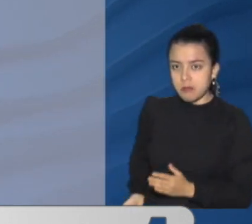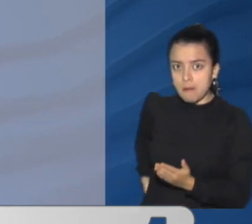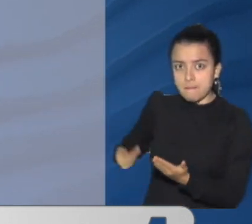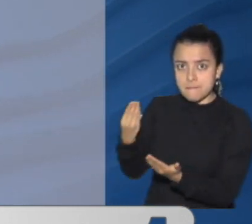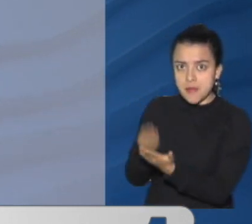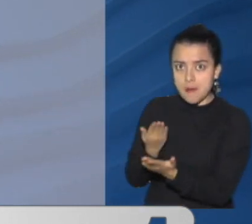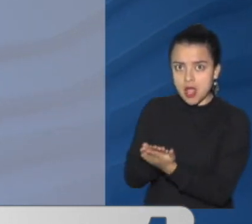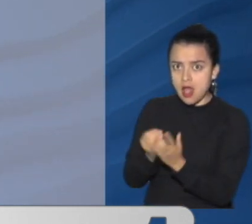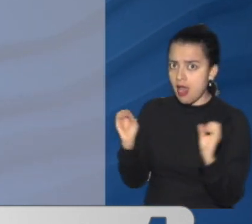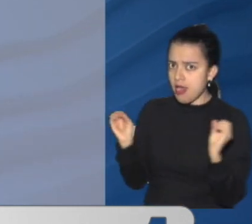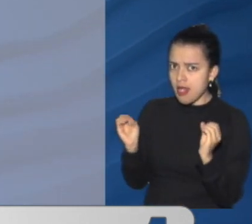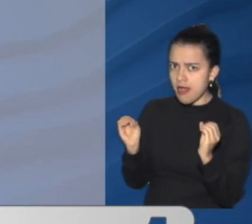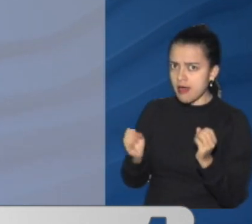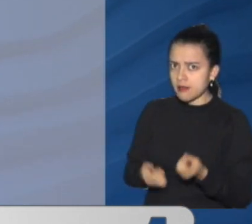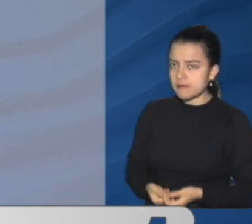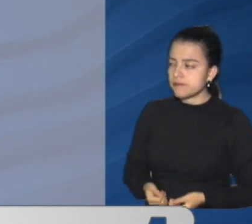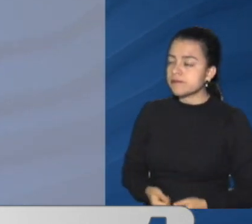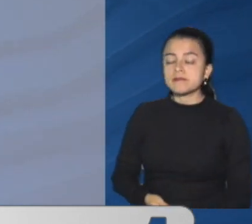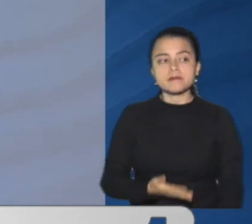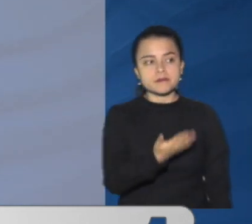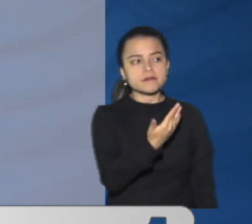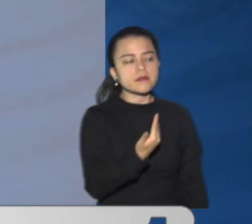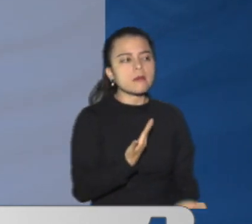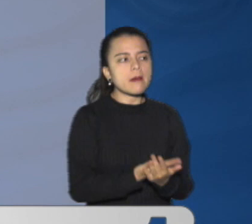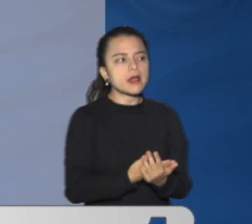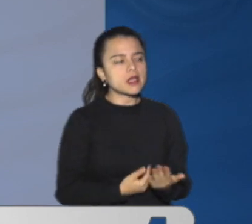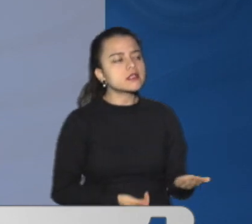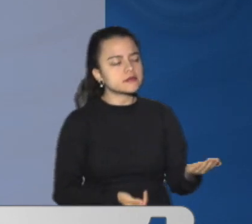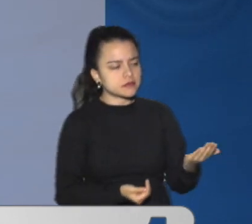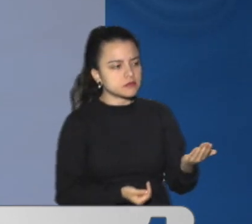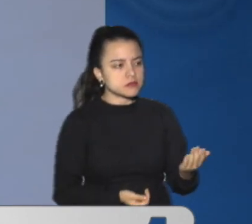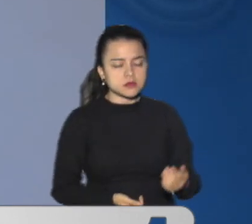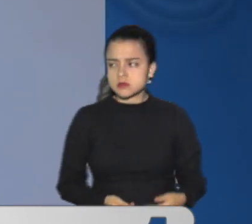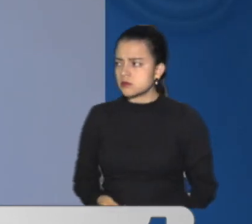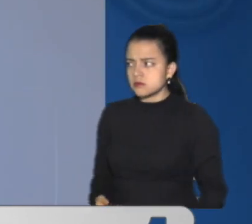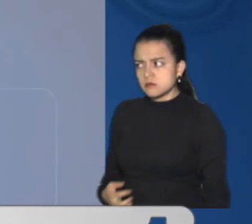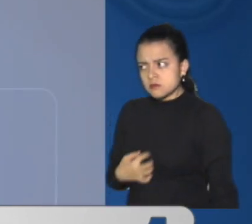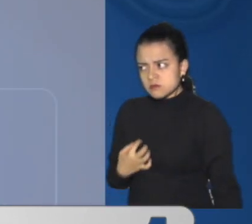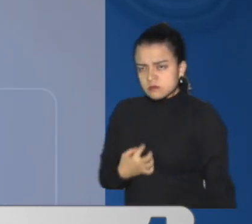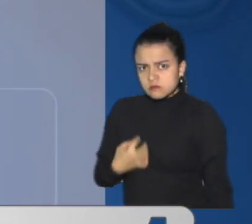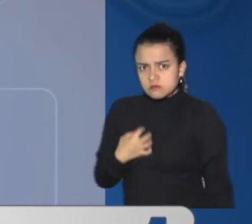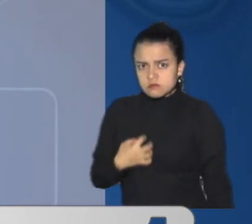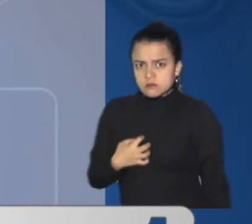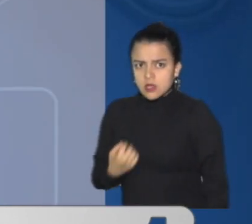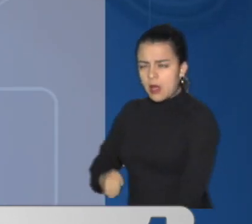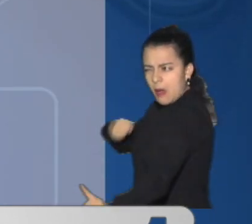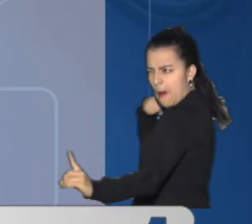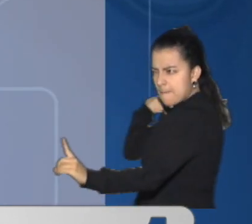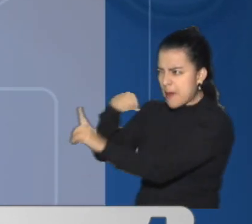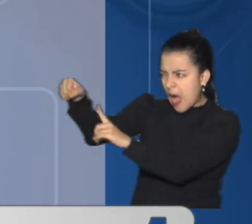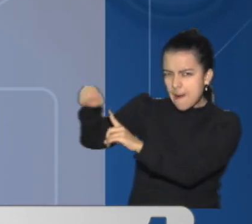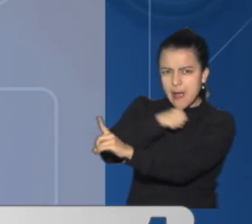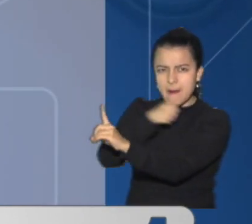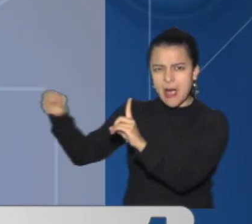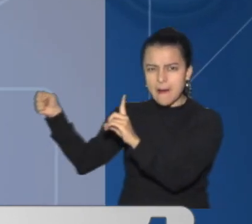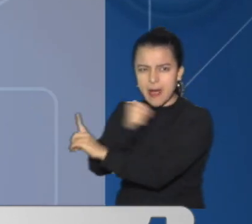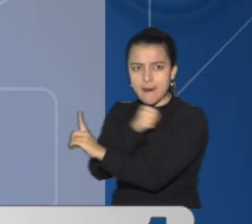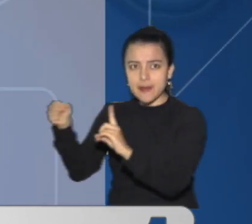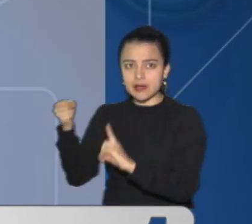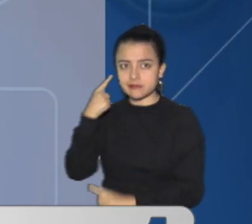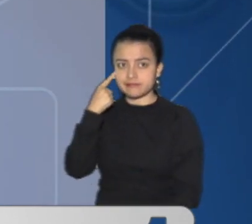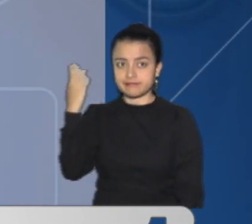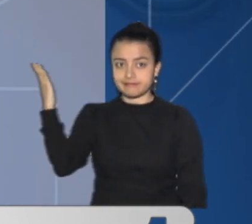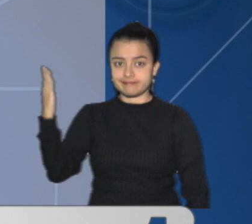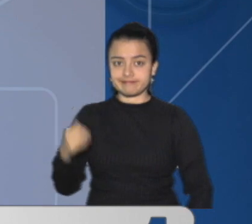en un procedimiento, en un retén que se hace de control de rutina, y fue entonces cuando este motociclista reaccionó contra el agente